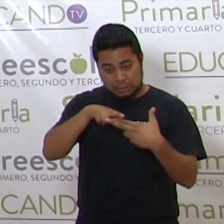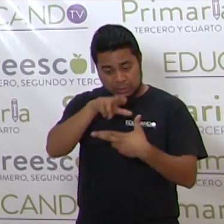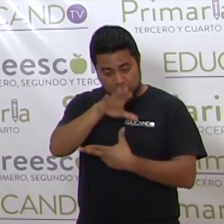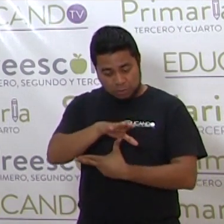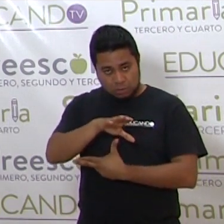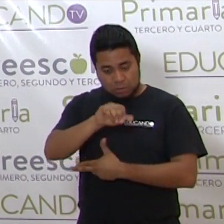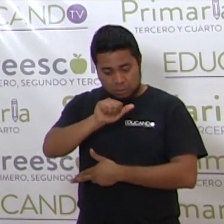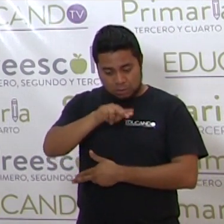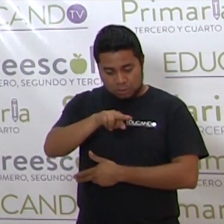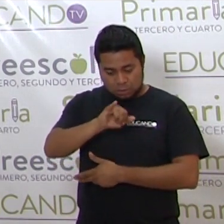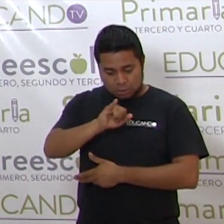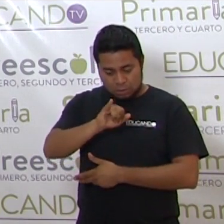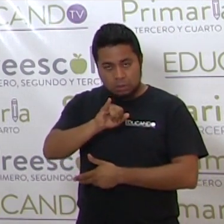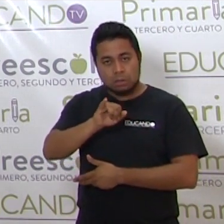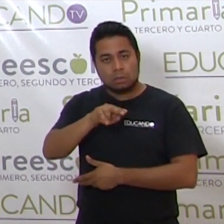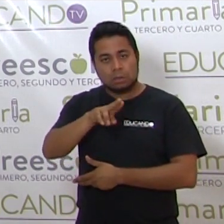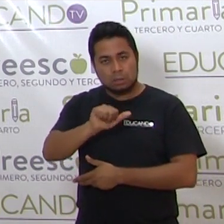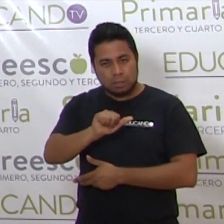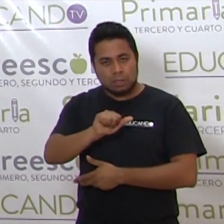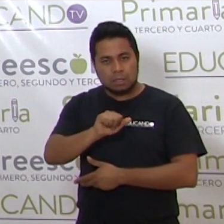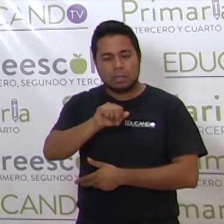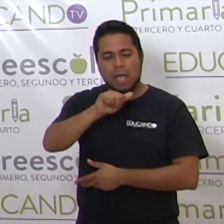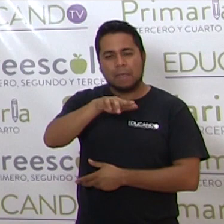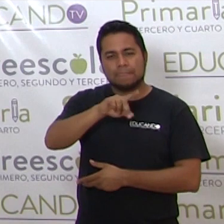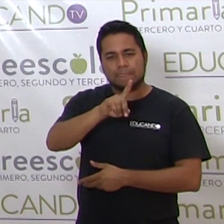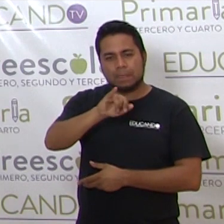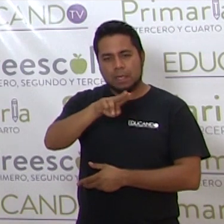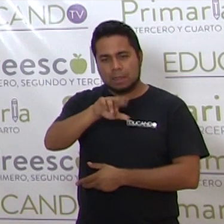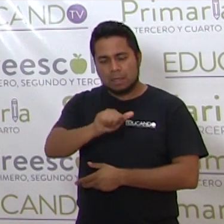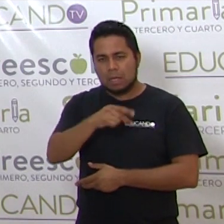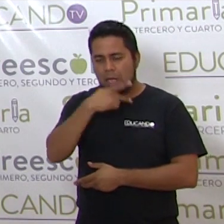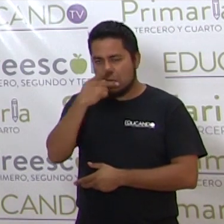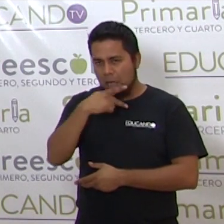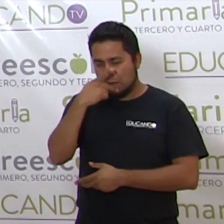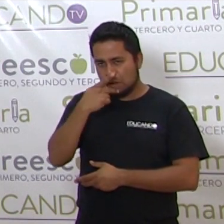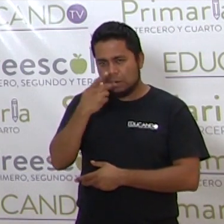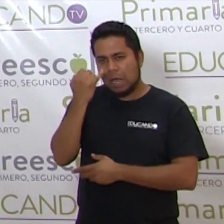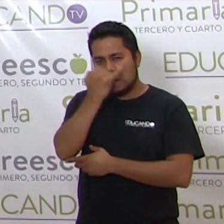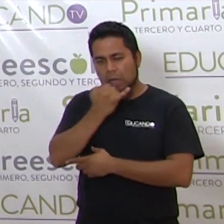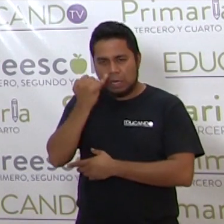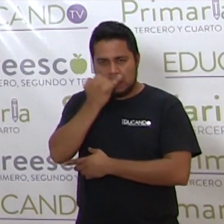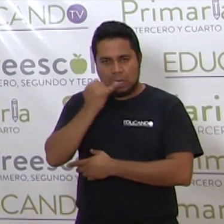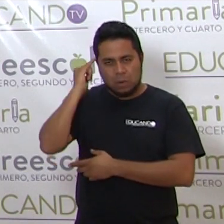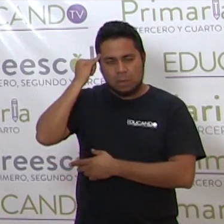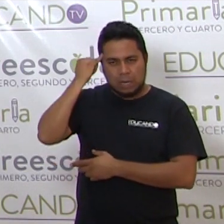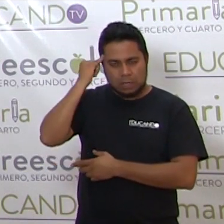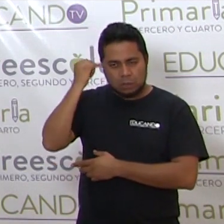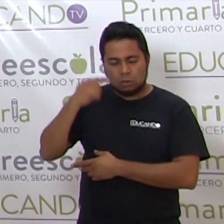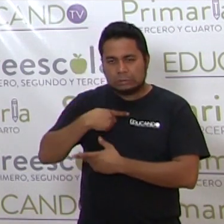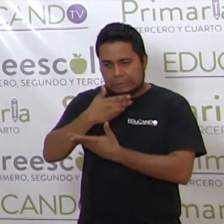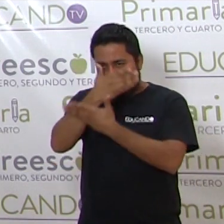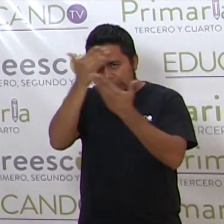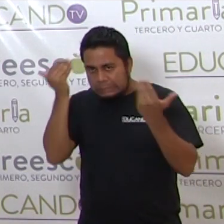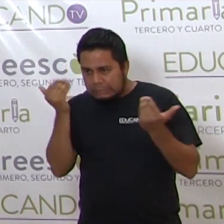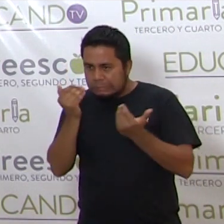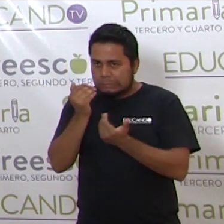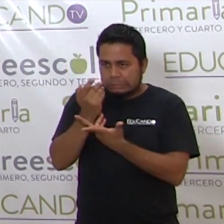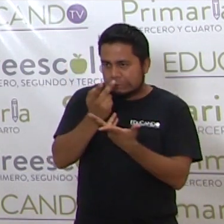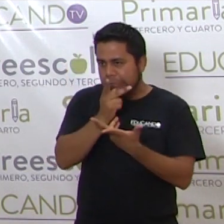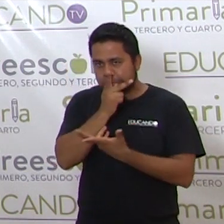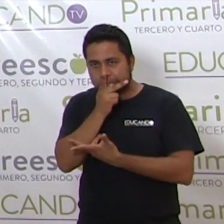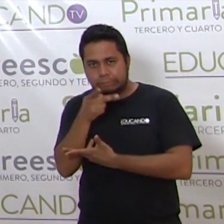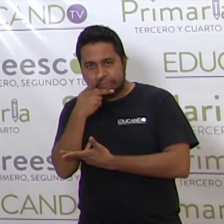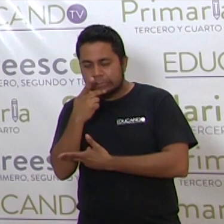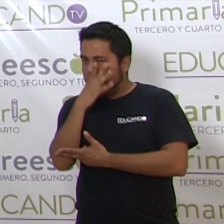habla quechua y bien tampoco yo sé qué chua entonces busqué algunas palabras